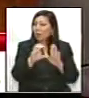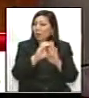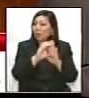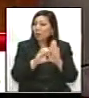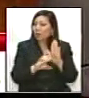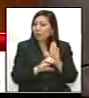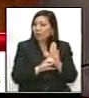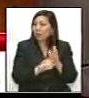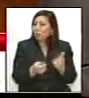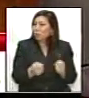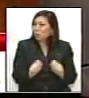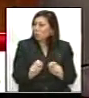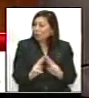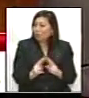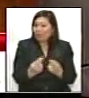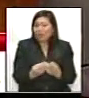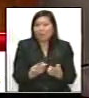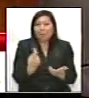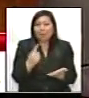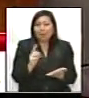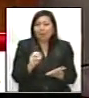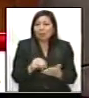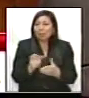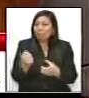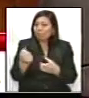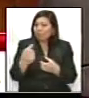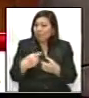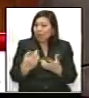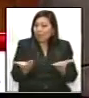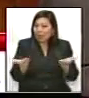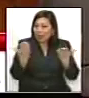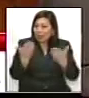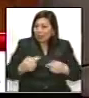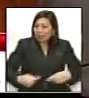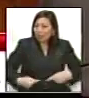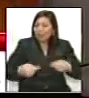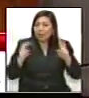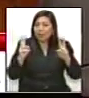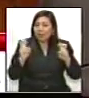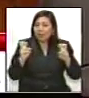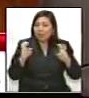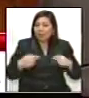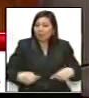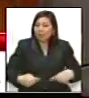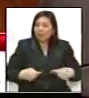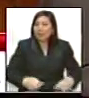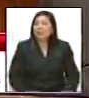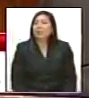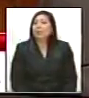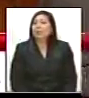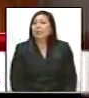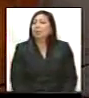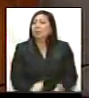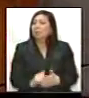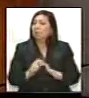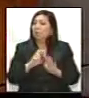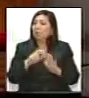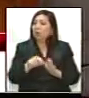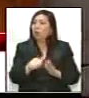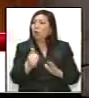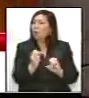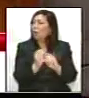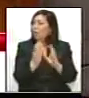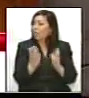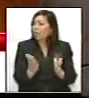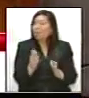que suspenda su sesión para que sus integrantes vengan aquí a debatir estos temas que estamos debatiendo y que se programe en otras fechas